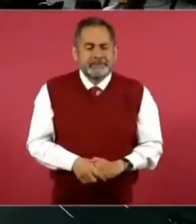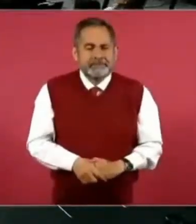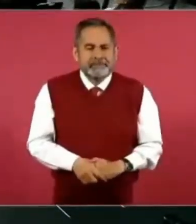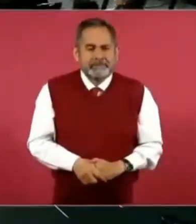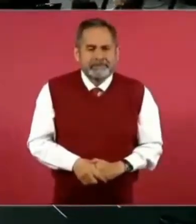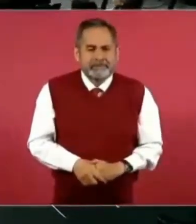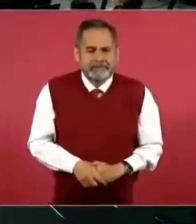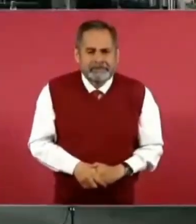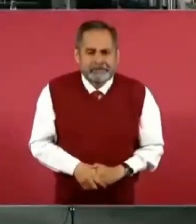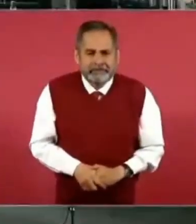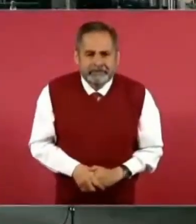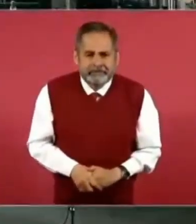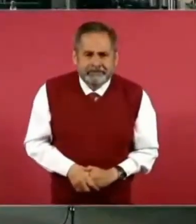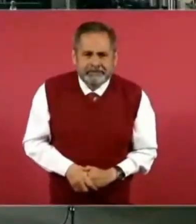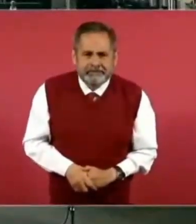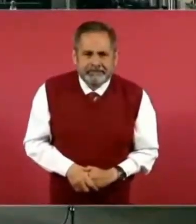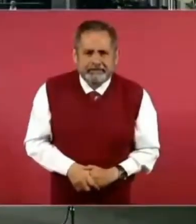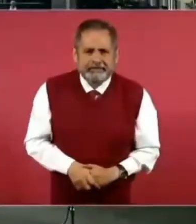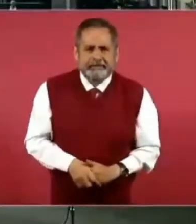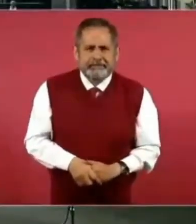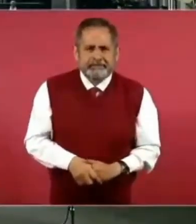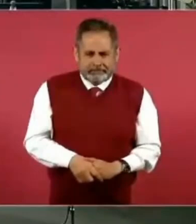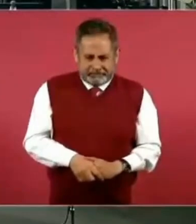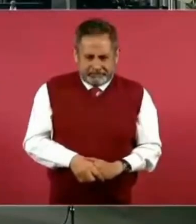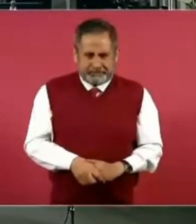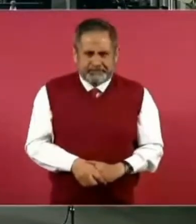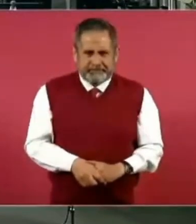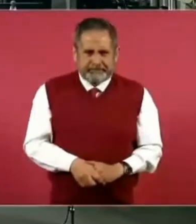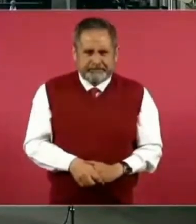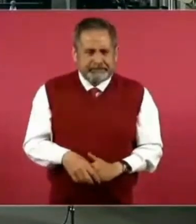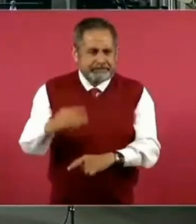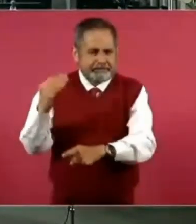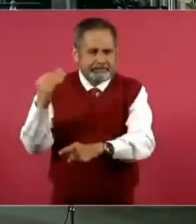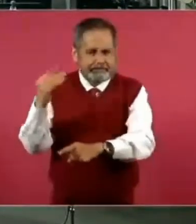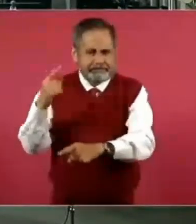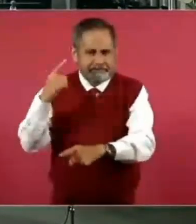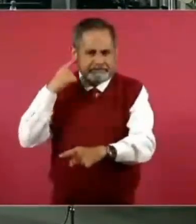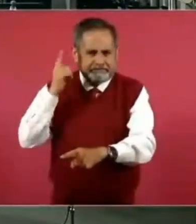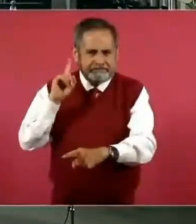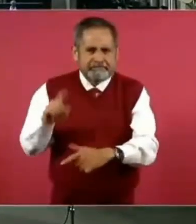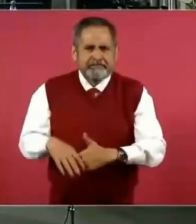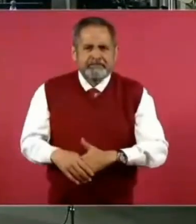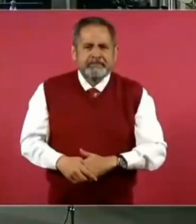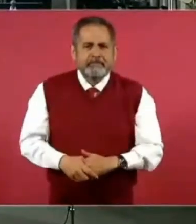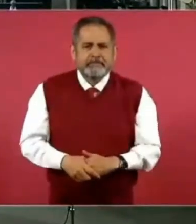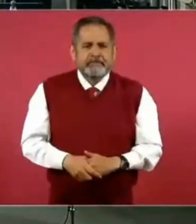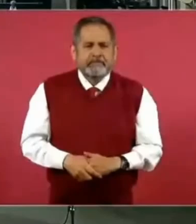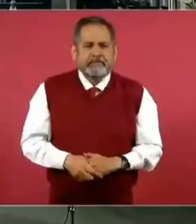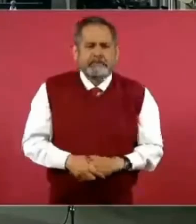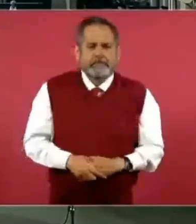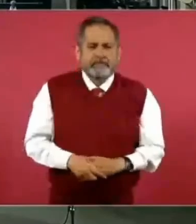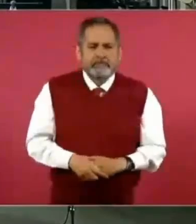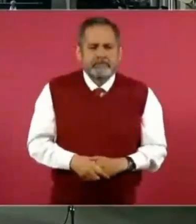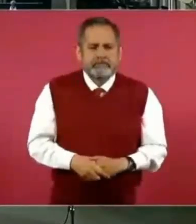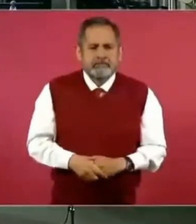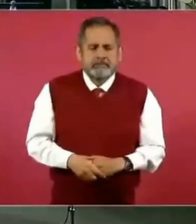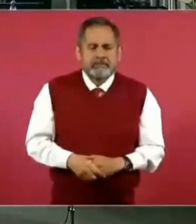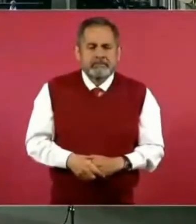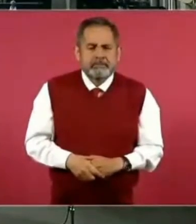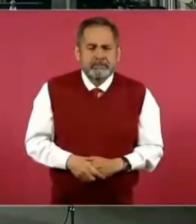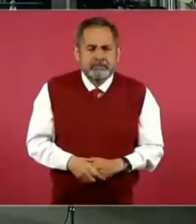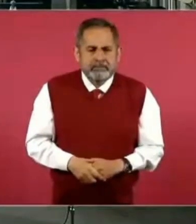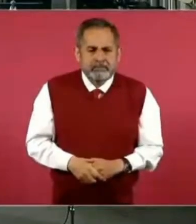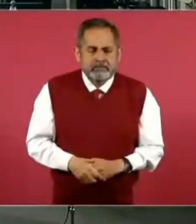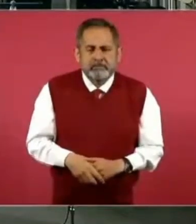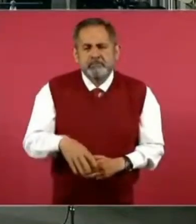La Fiscalía investiga el delito también de traición a la patria como parte de esta investigación. Bueno, lo leí ayer cuando